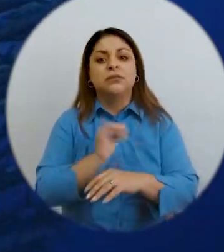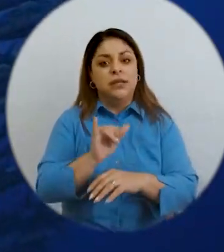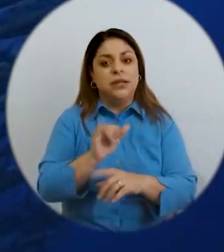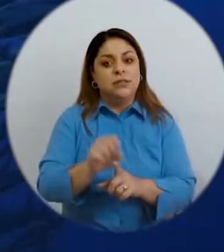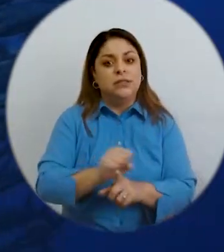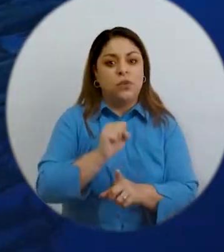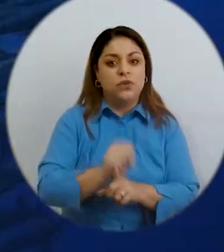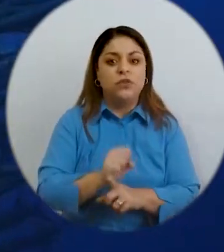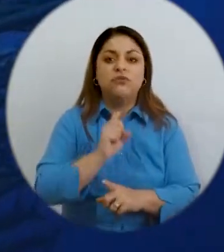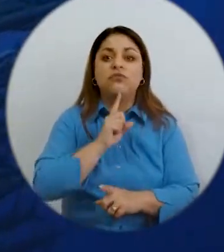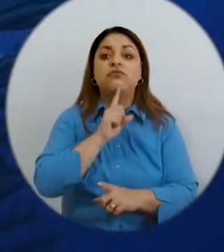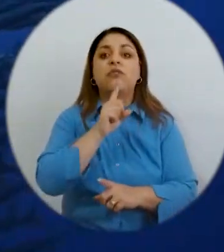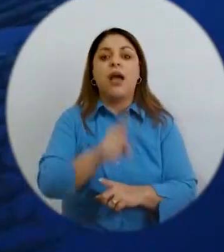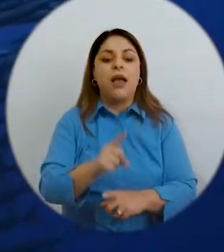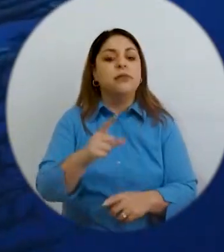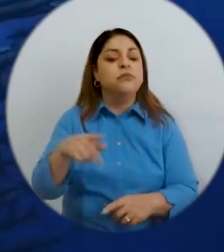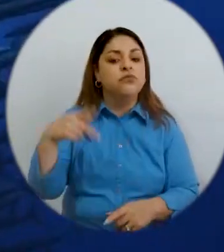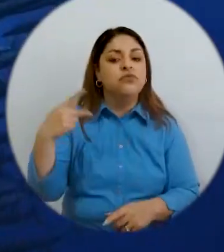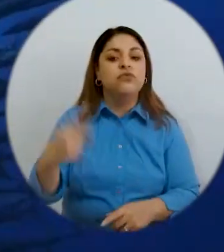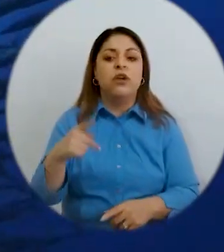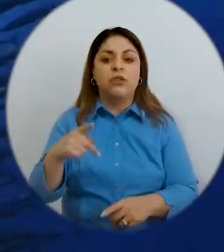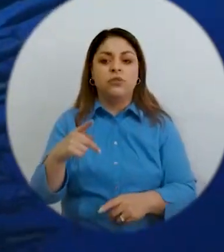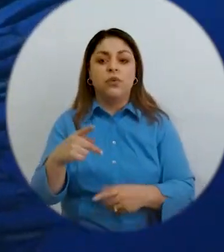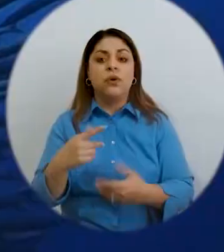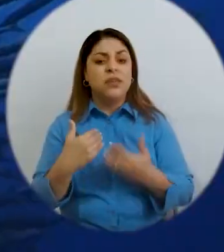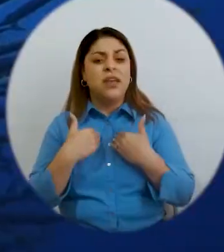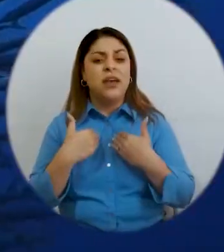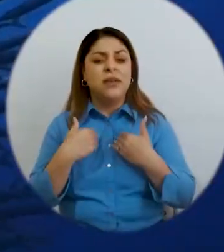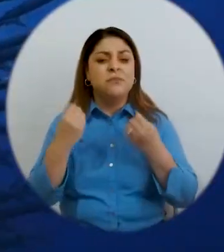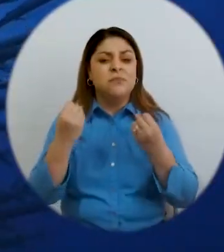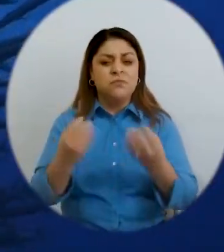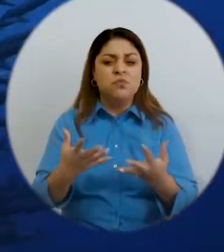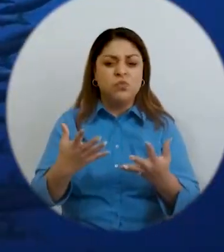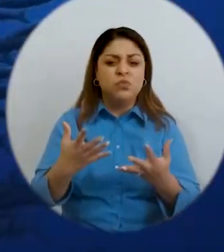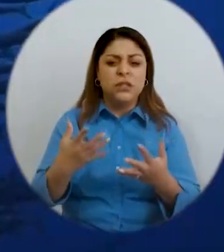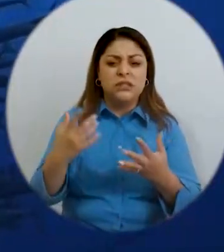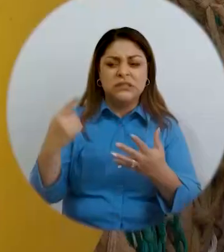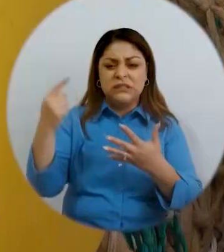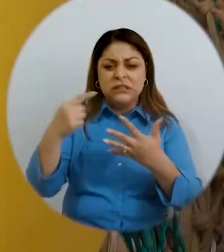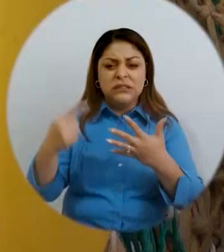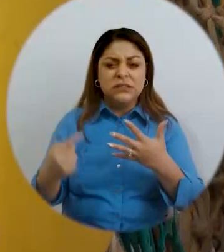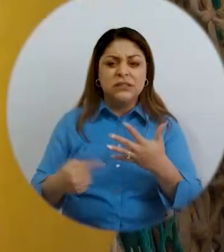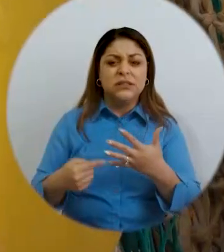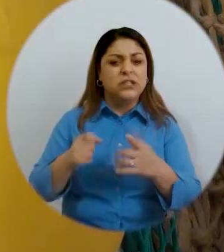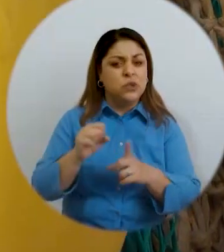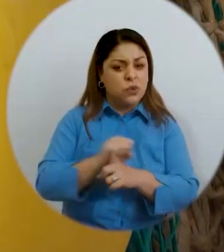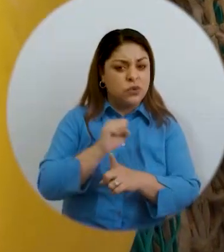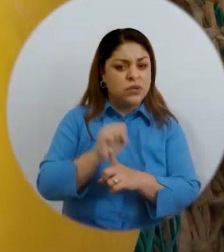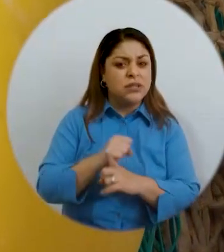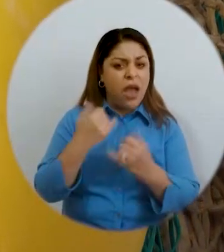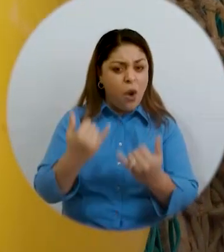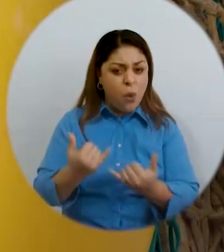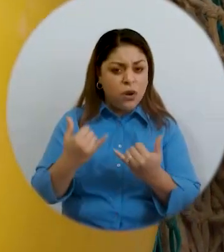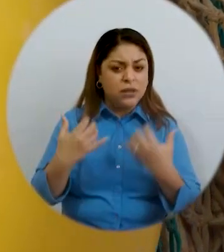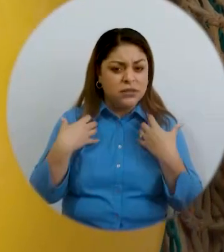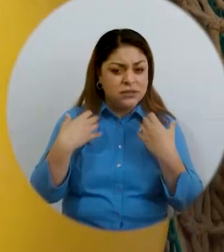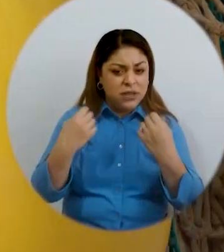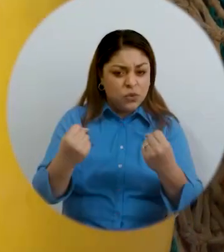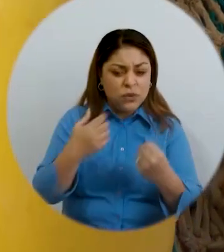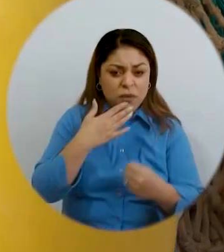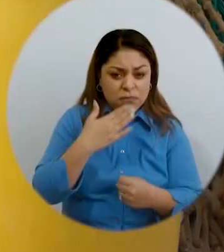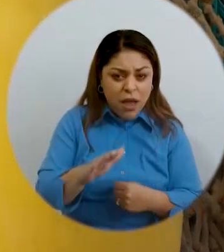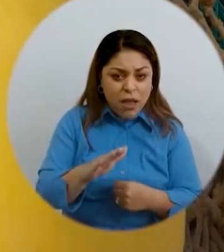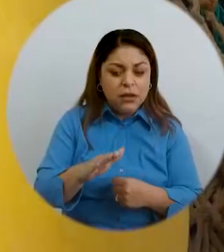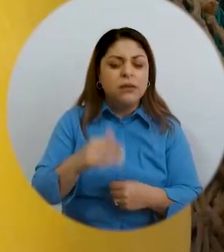y esta situación realmente nos pone muy en riesgo y genera muchas de las circunstancias de salud actuales